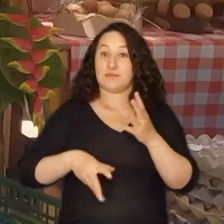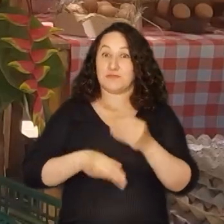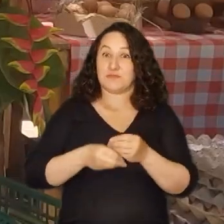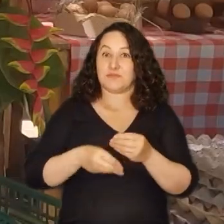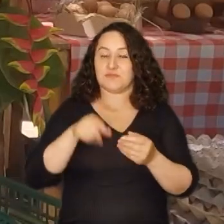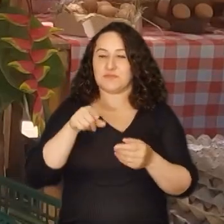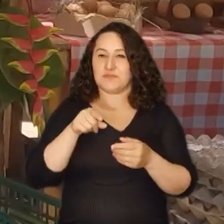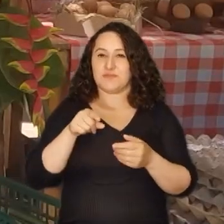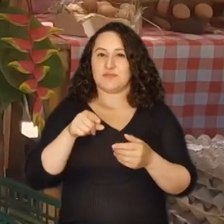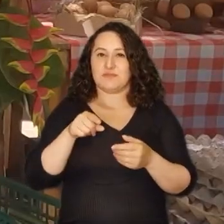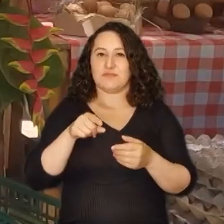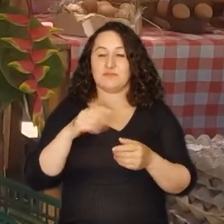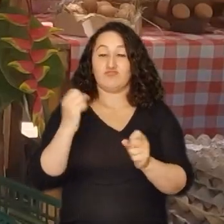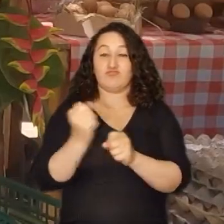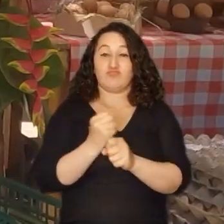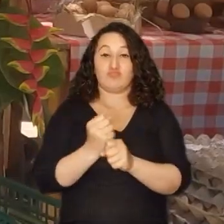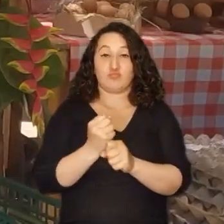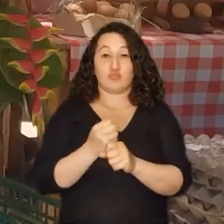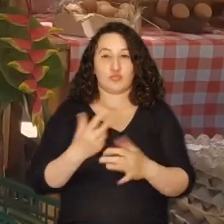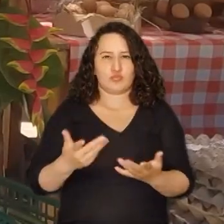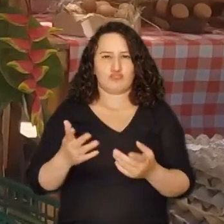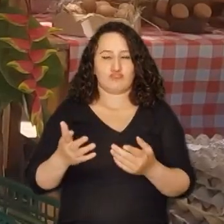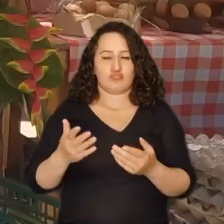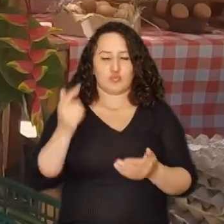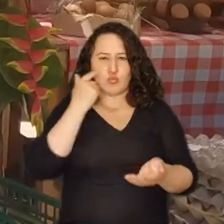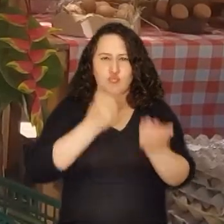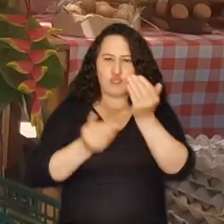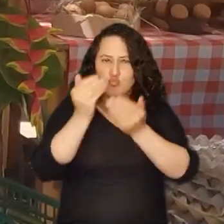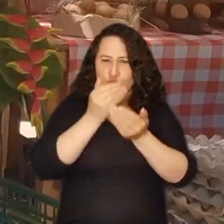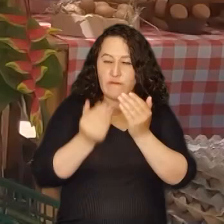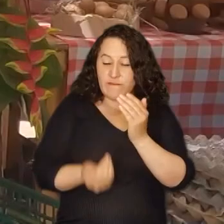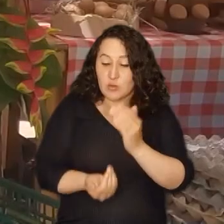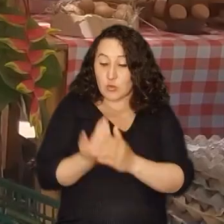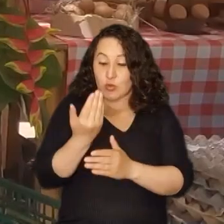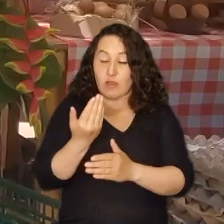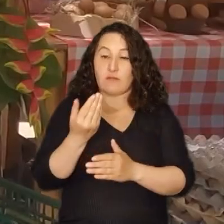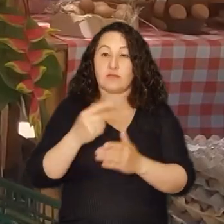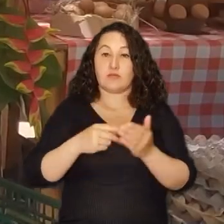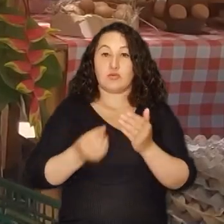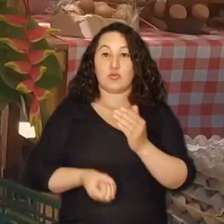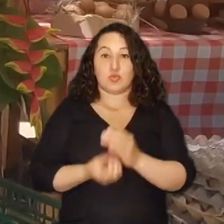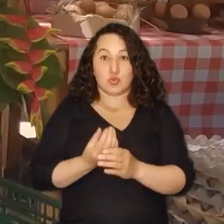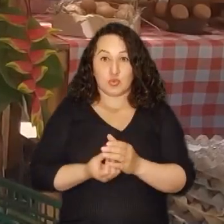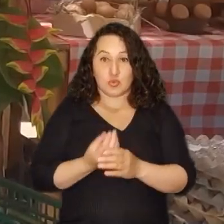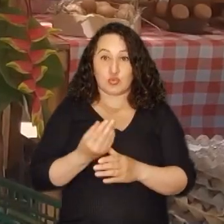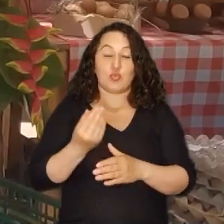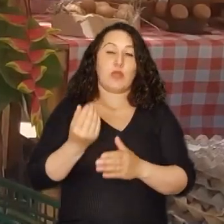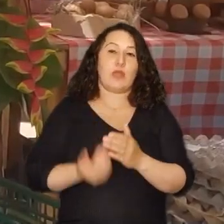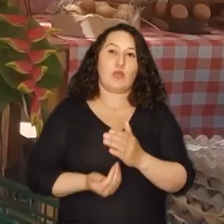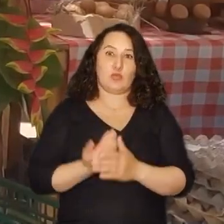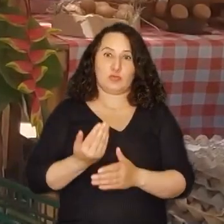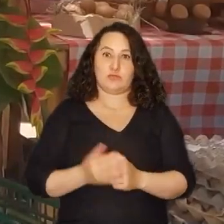está haciendo, se está trabajando en nuevas pruebas, en nuevos productos, ¿cierto?